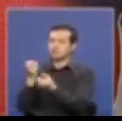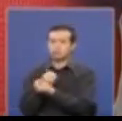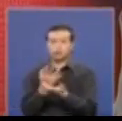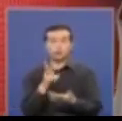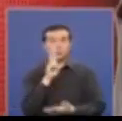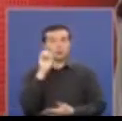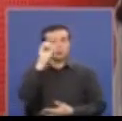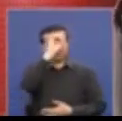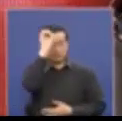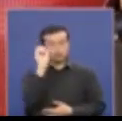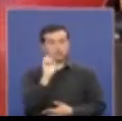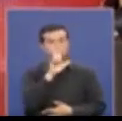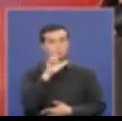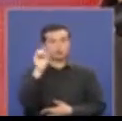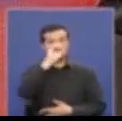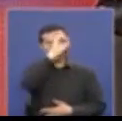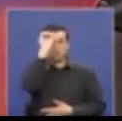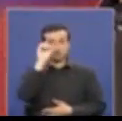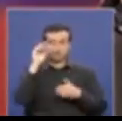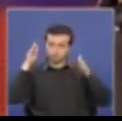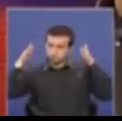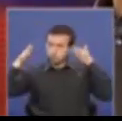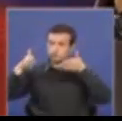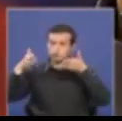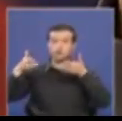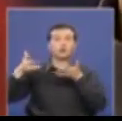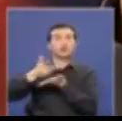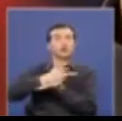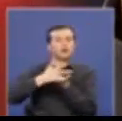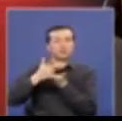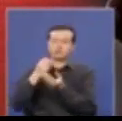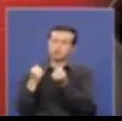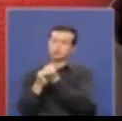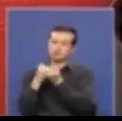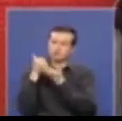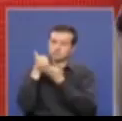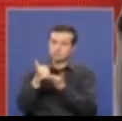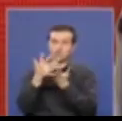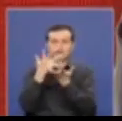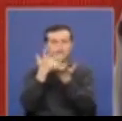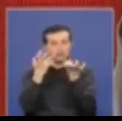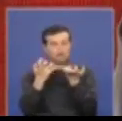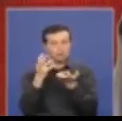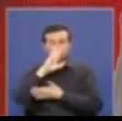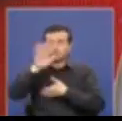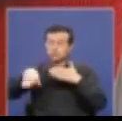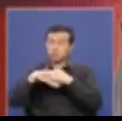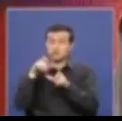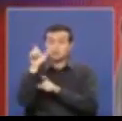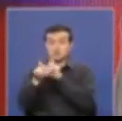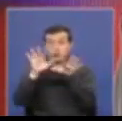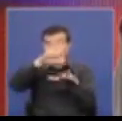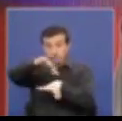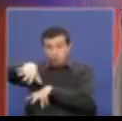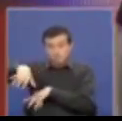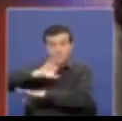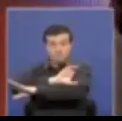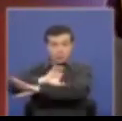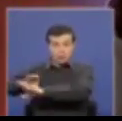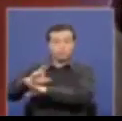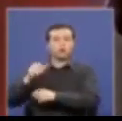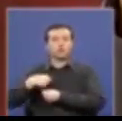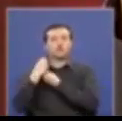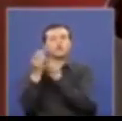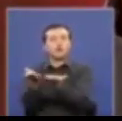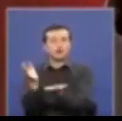20%, 30%. La idea es concentrarnos en Carchi para llegar lo más rápidamente posible al 100% de productores con semilla certificada